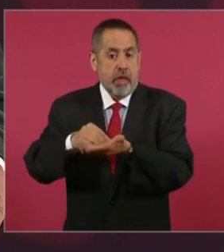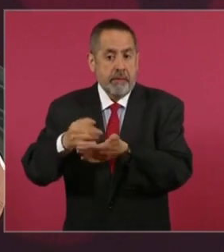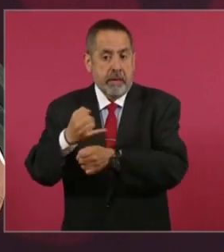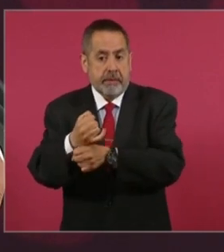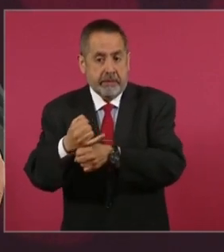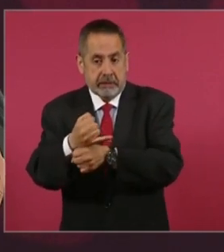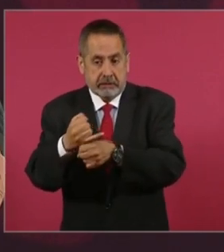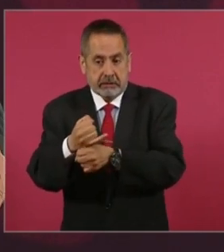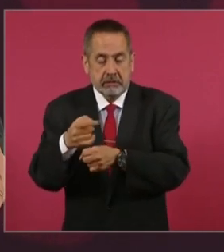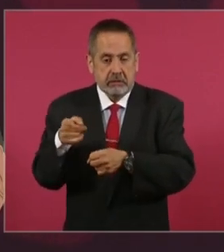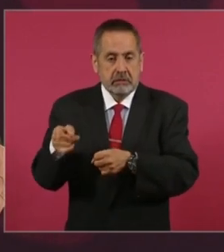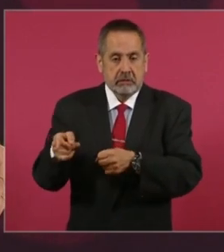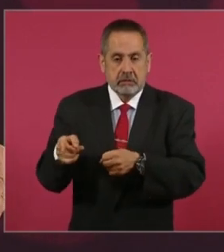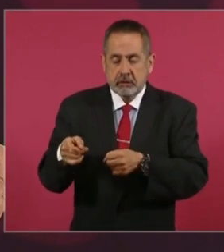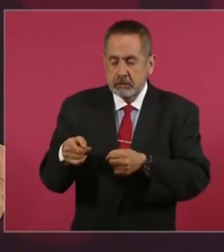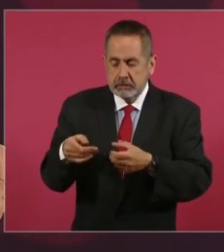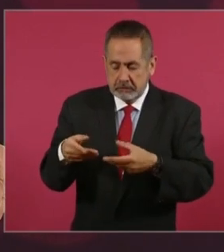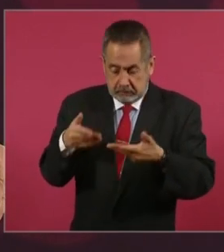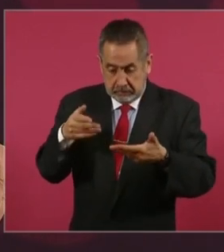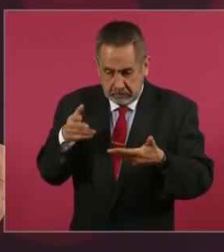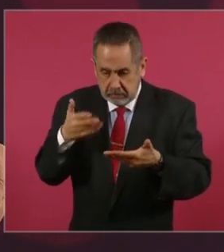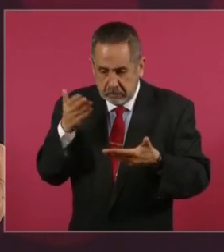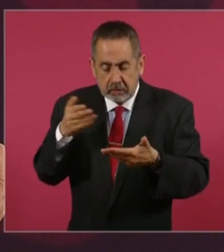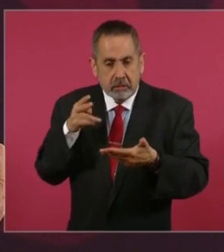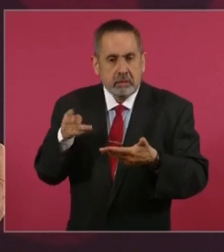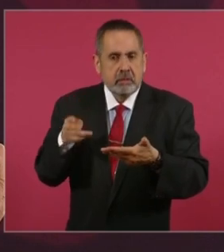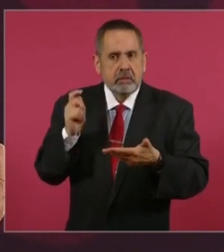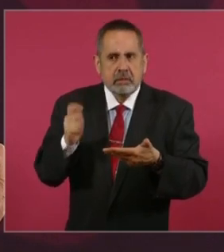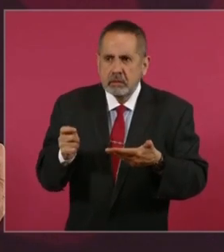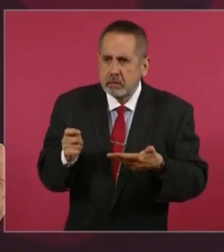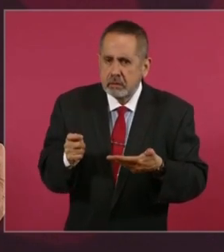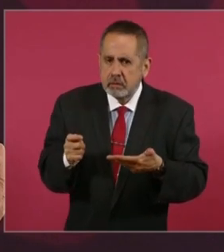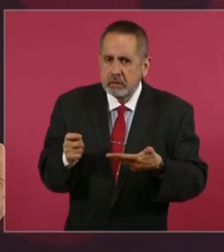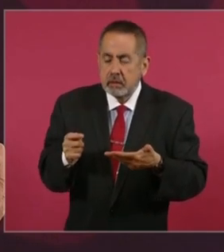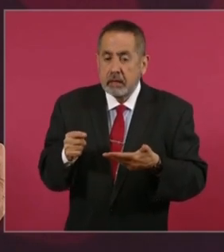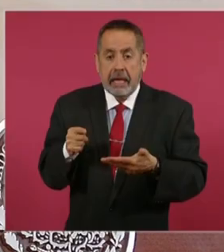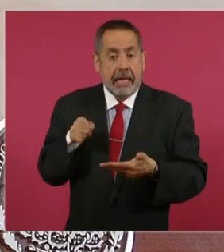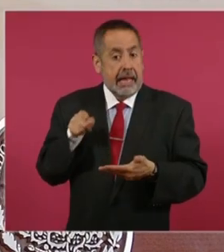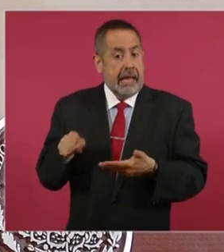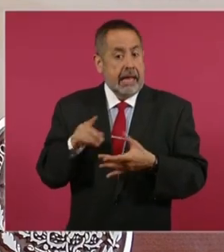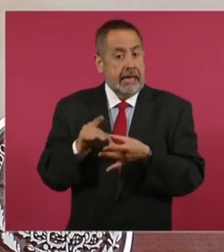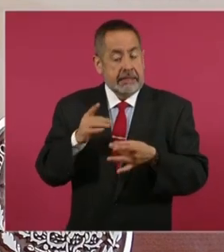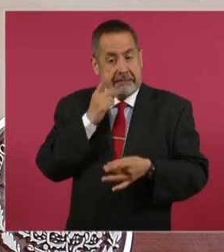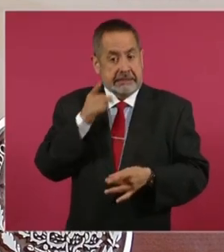a partir de esa denuncia en donde